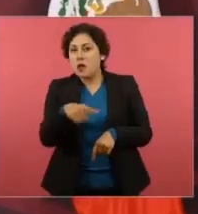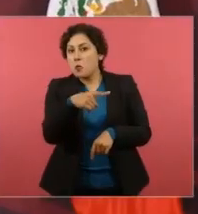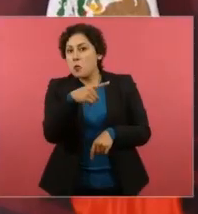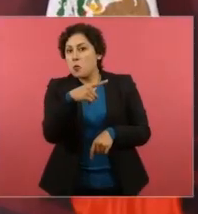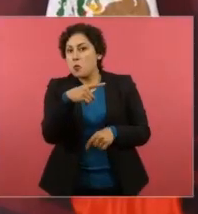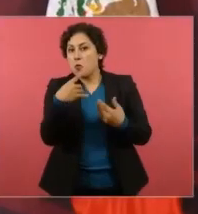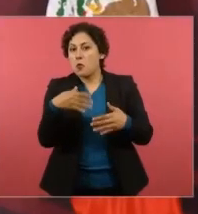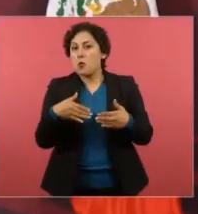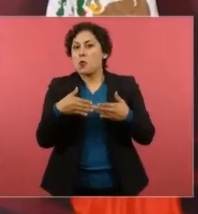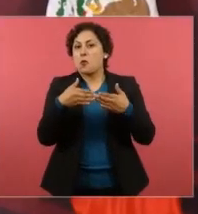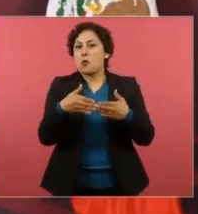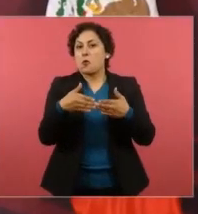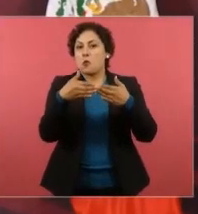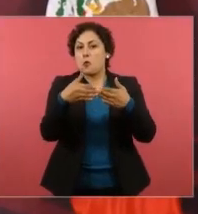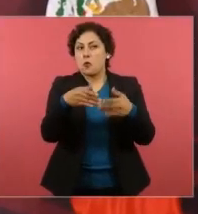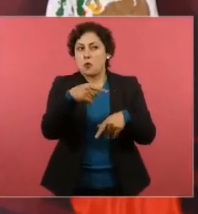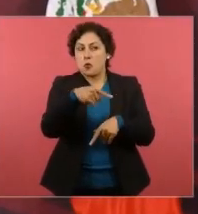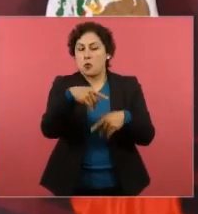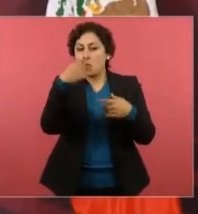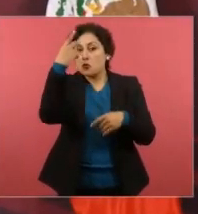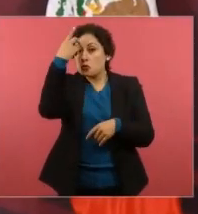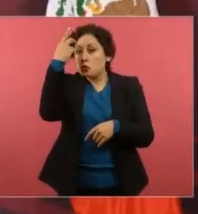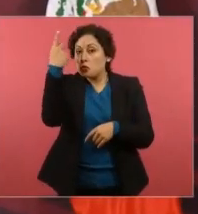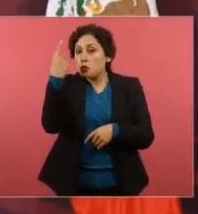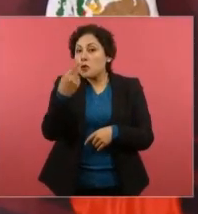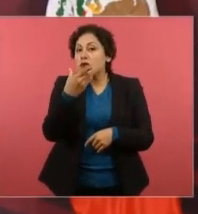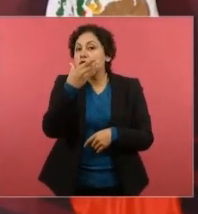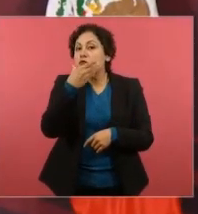empresario mexicano.